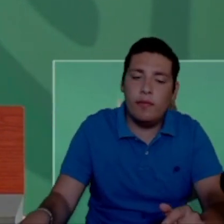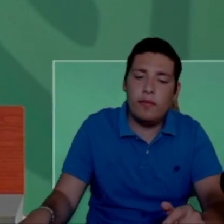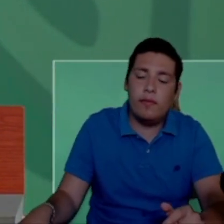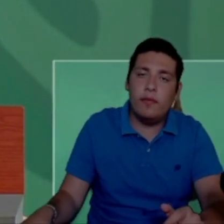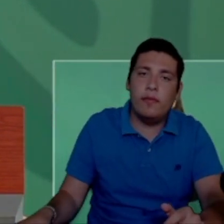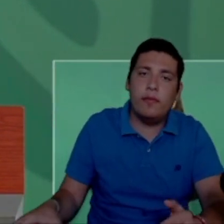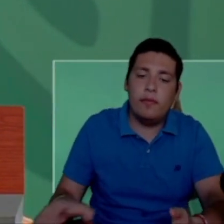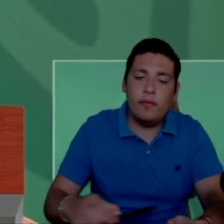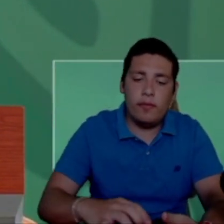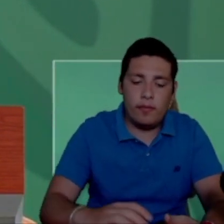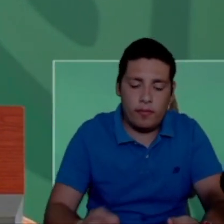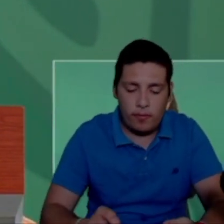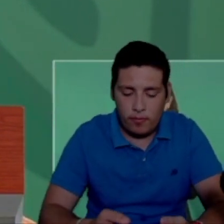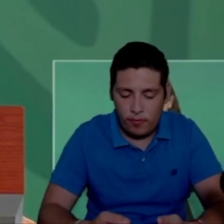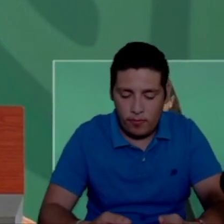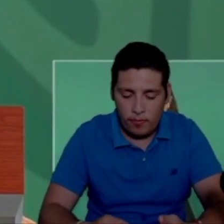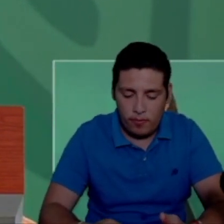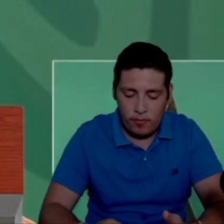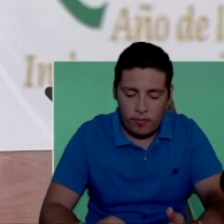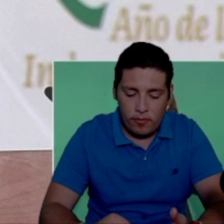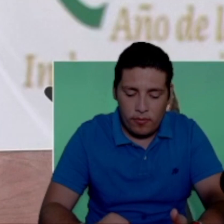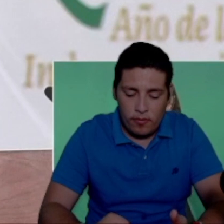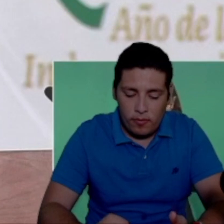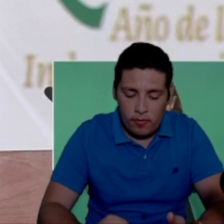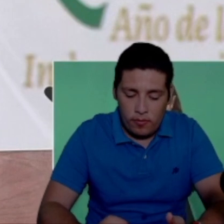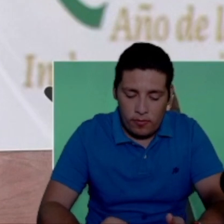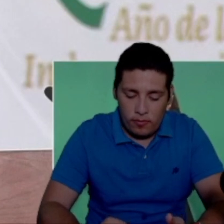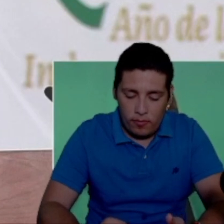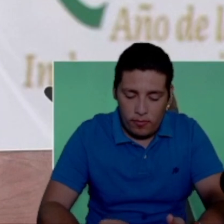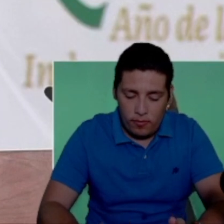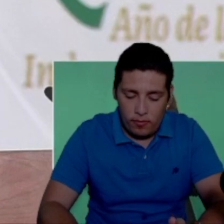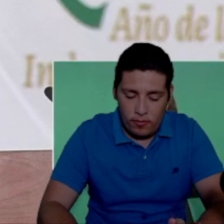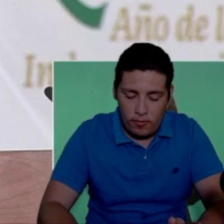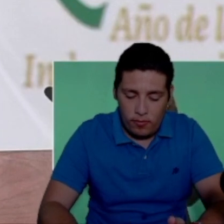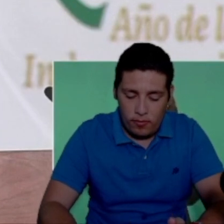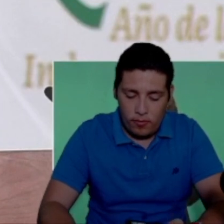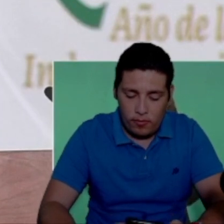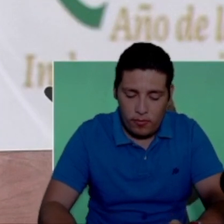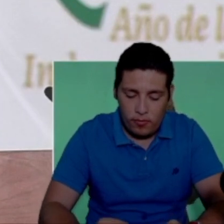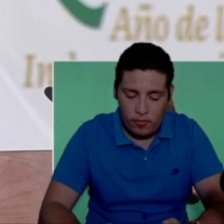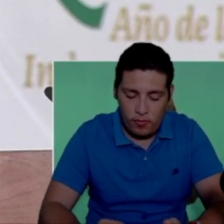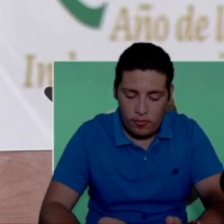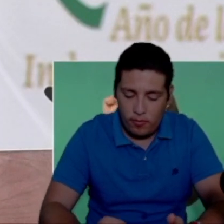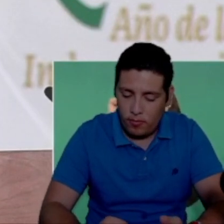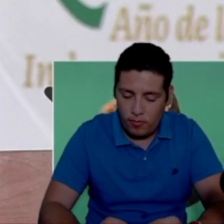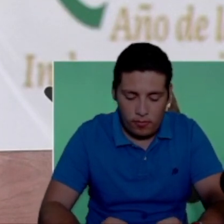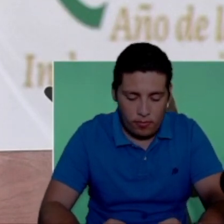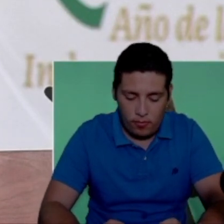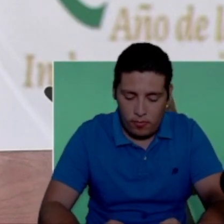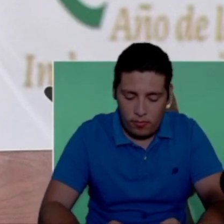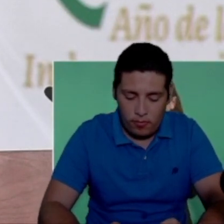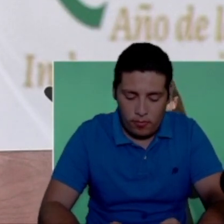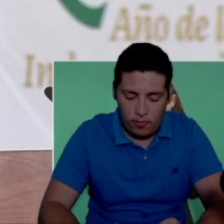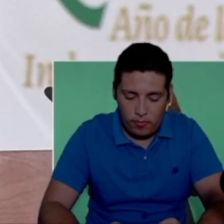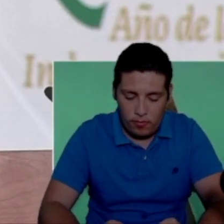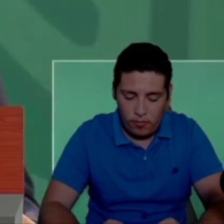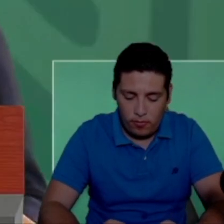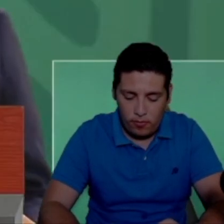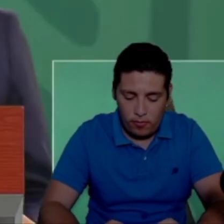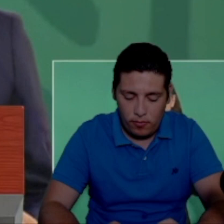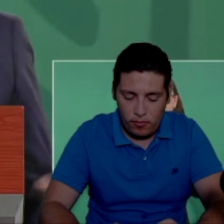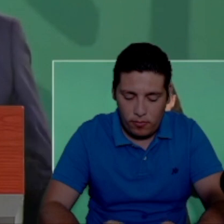del contrato, lo que dije ayer, y algunos lo pusieron en duda, es que